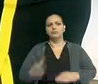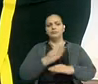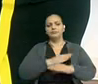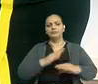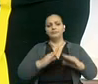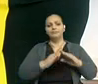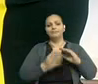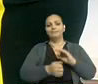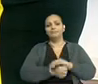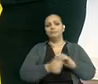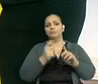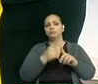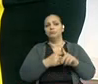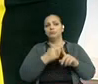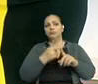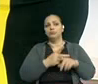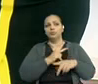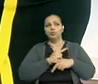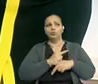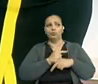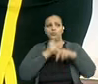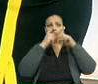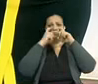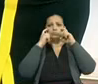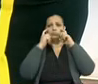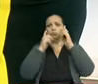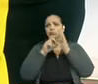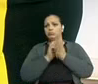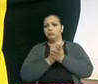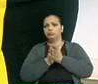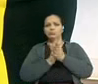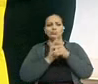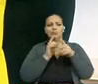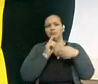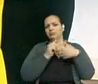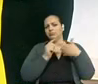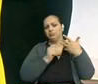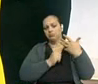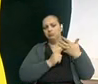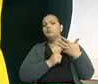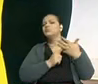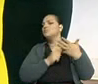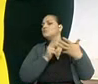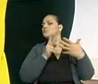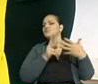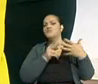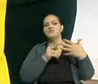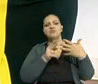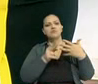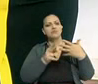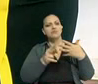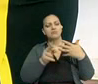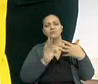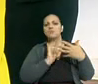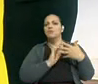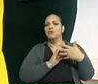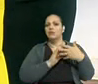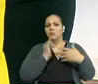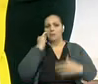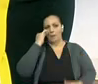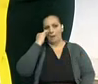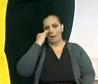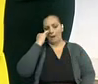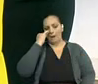continúe acatando, ¿no?, para evitar la propagación del virus. Y también se les continúa, pues, dándole las recomendaciones a